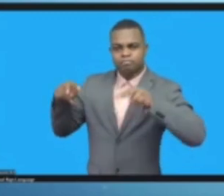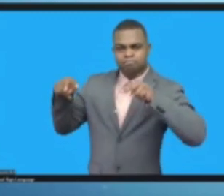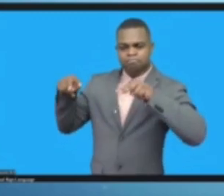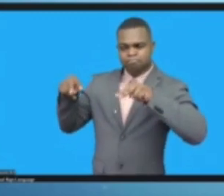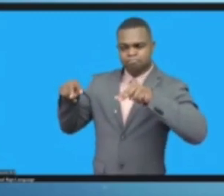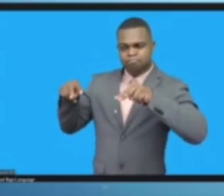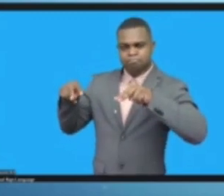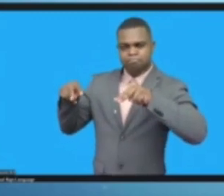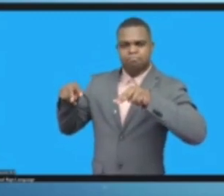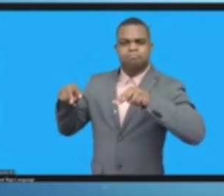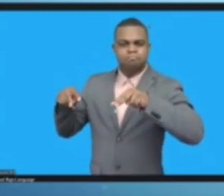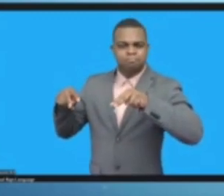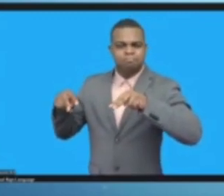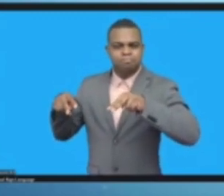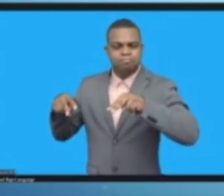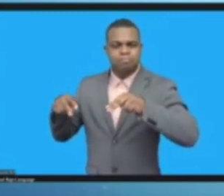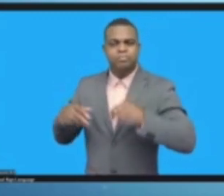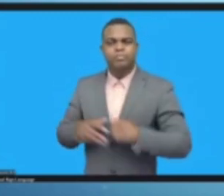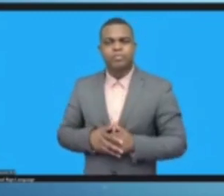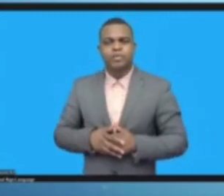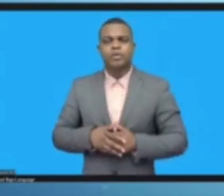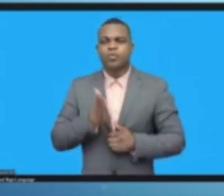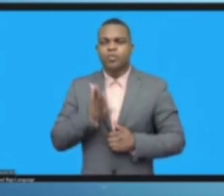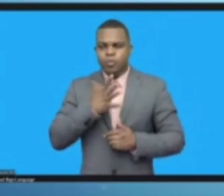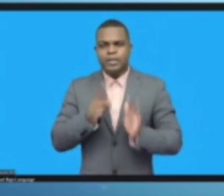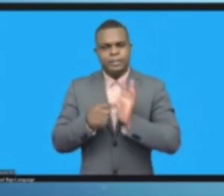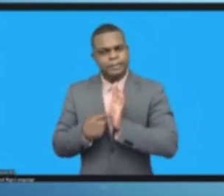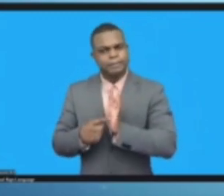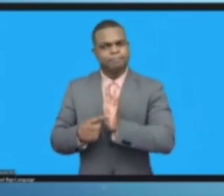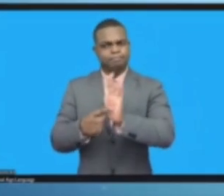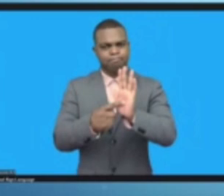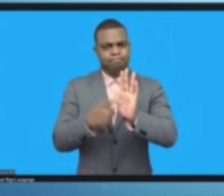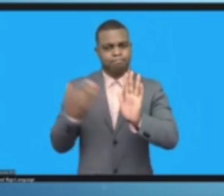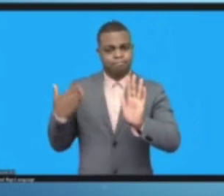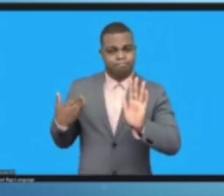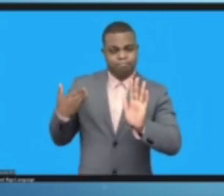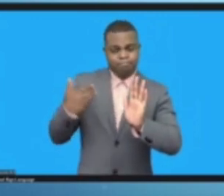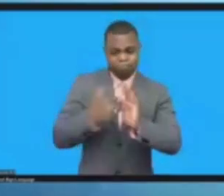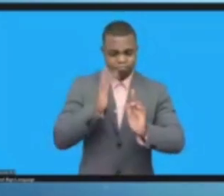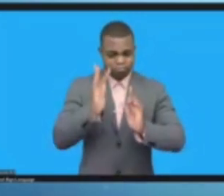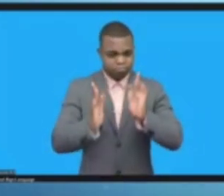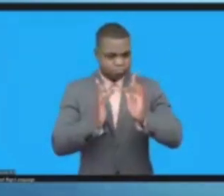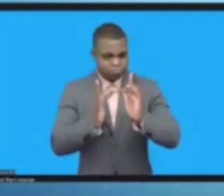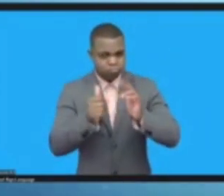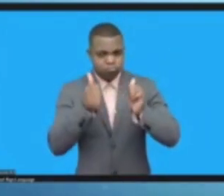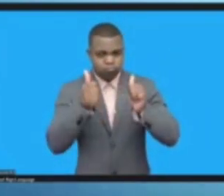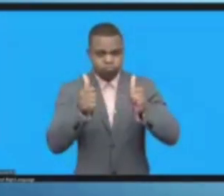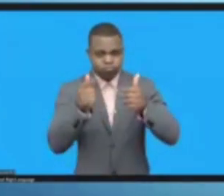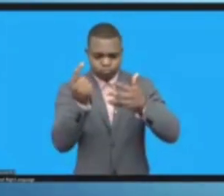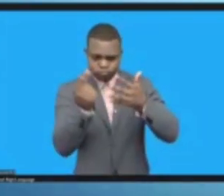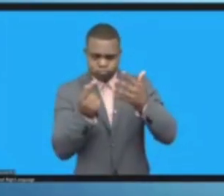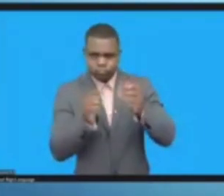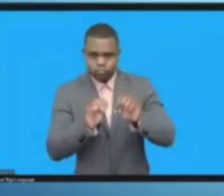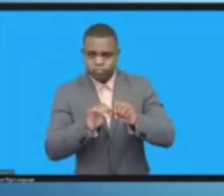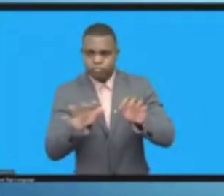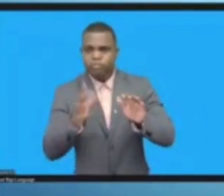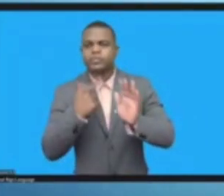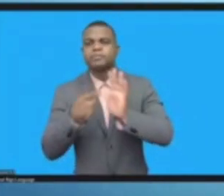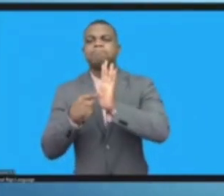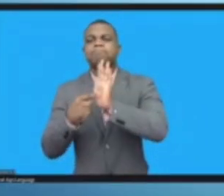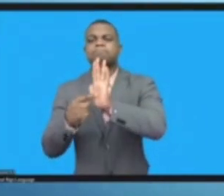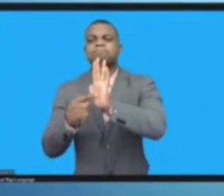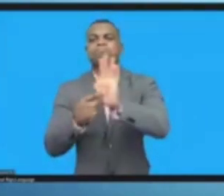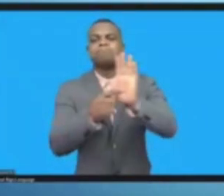y todos los ciudadanos de todos los países sabemos hoy en día que entre otras propiedades importantes